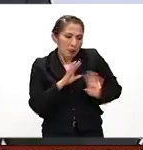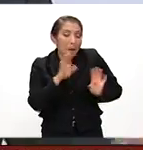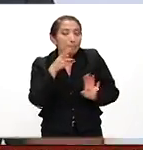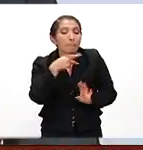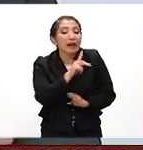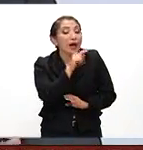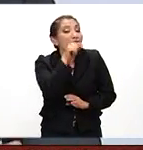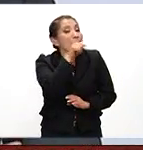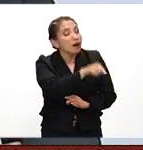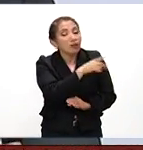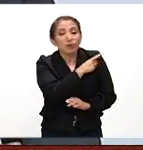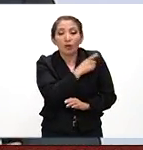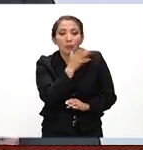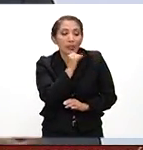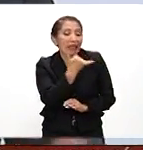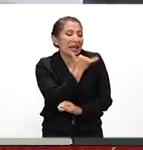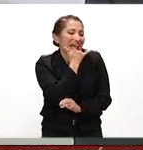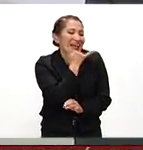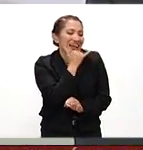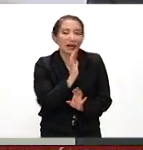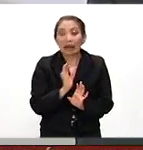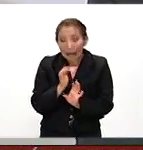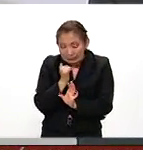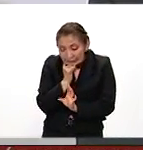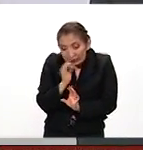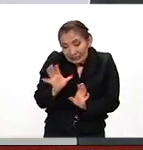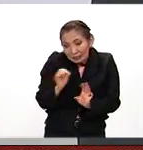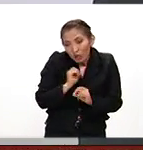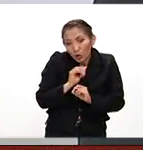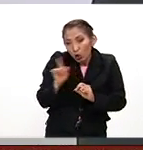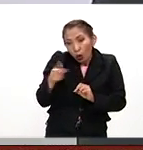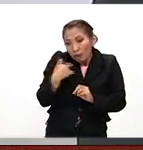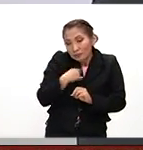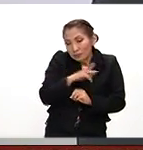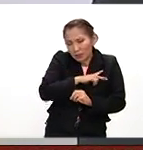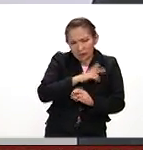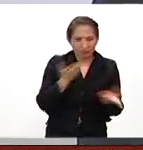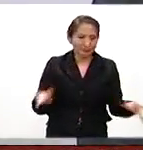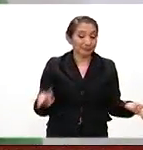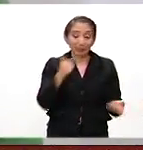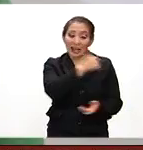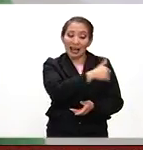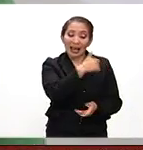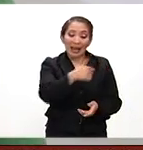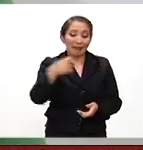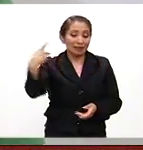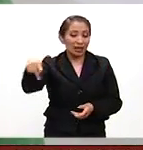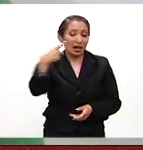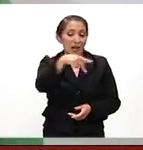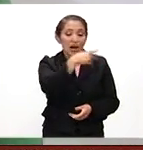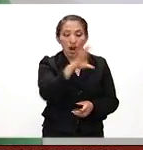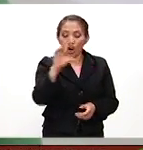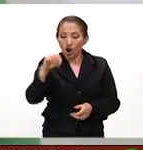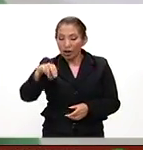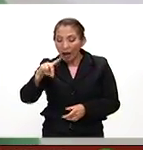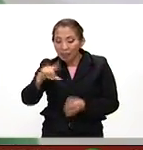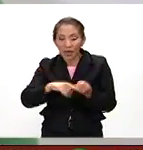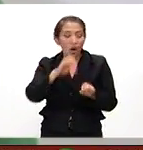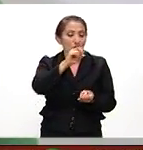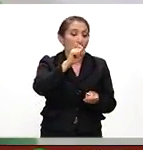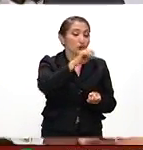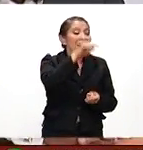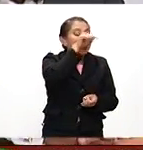Sin embargo, no se puede exculpar solamente diciendo que no fue lo de ella. Aquí cada uno, no solamente por parte de la CONADE o de los